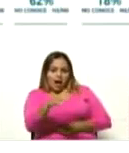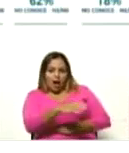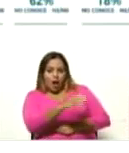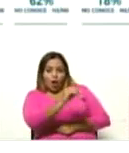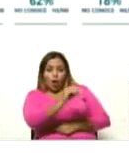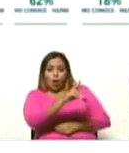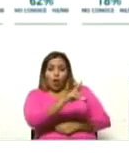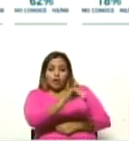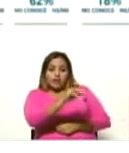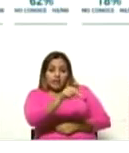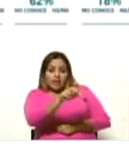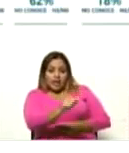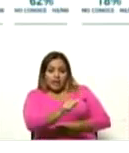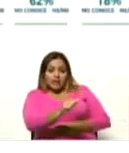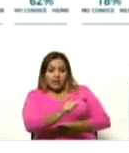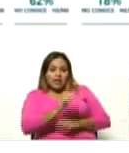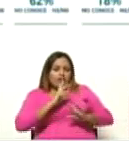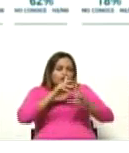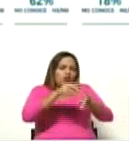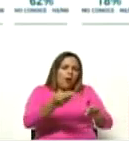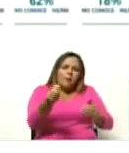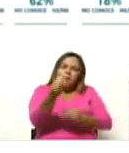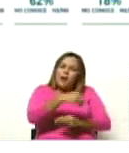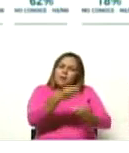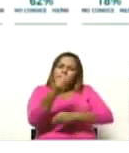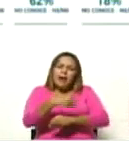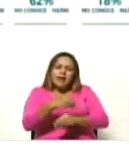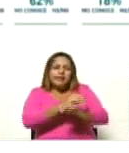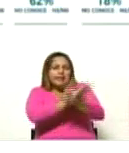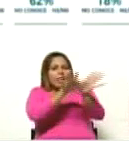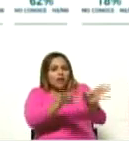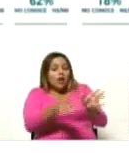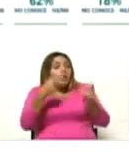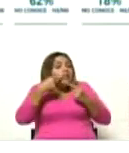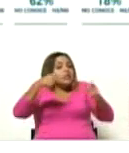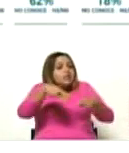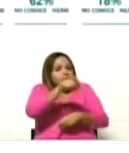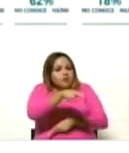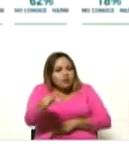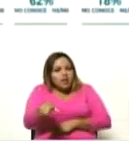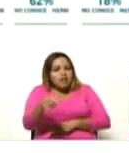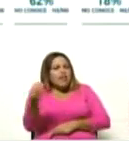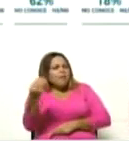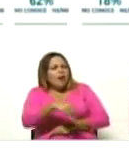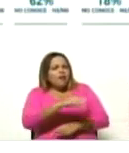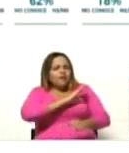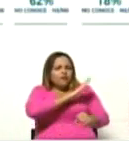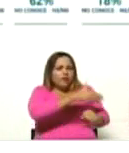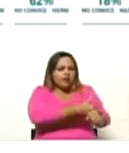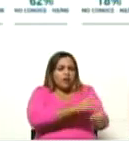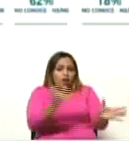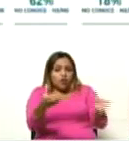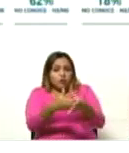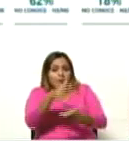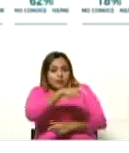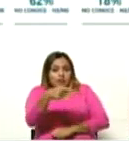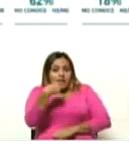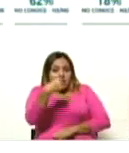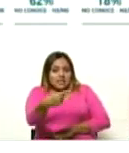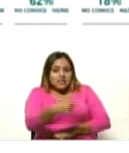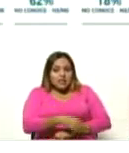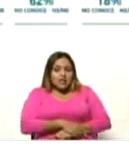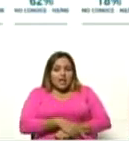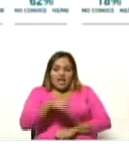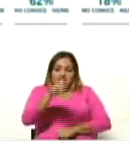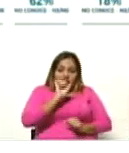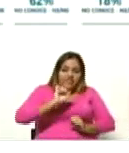así ha tenido el discurso más coherente, según la gente, el discurso más coherente y el más valiente. En los focus group la gente dice, se enfrentó